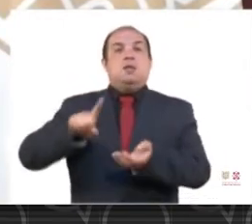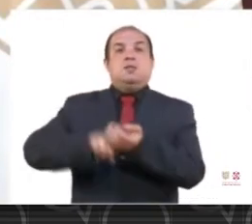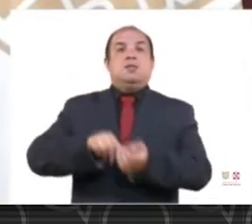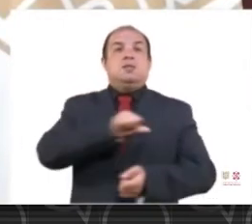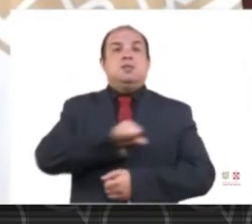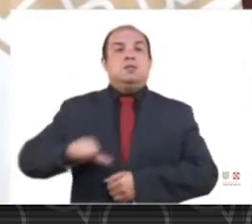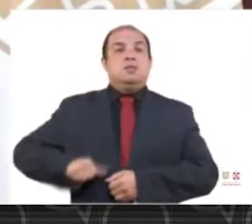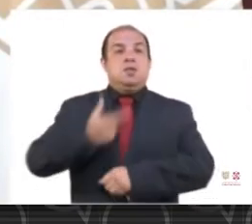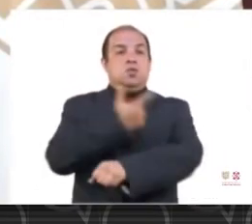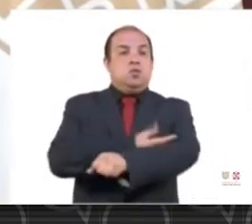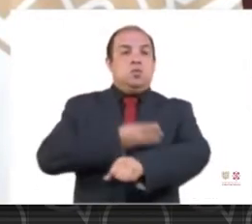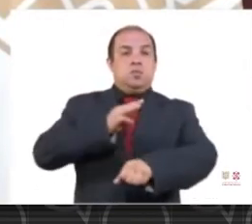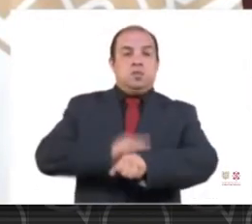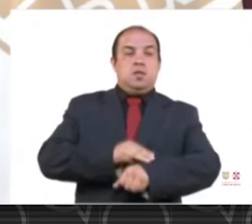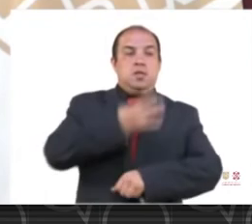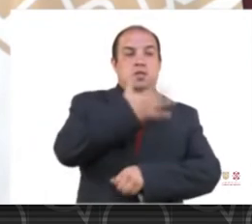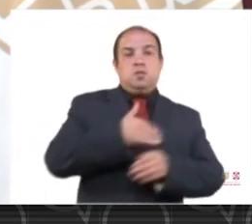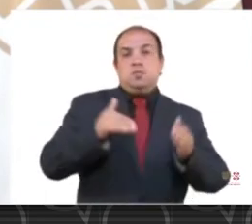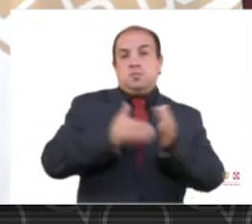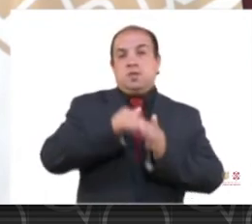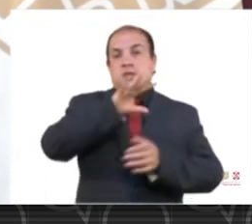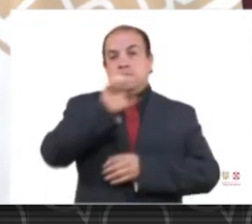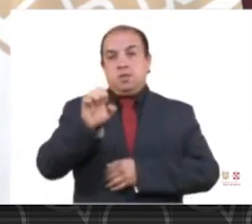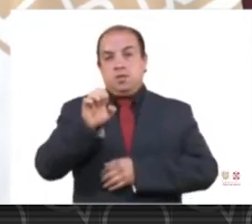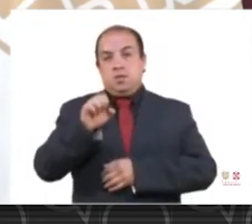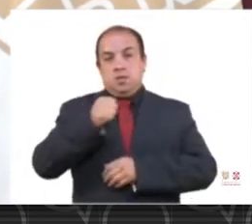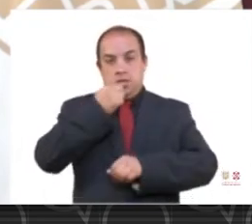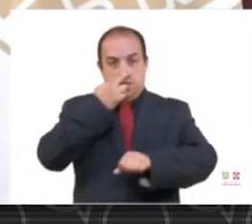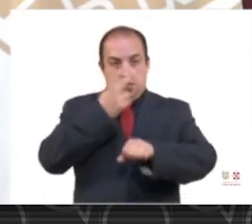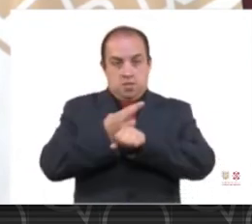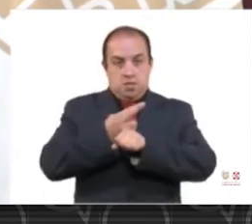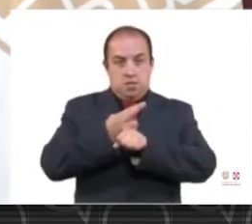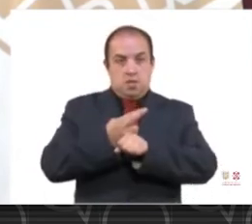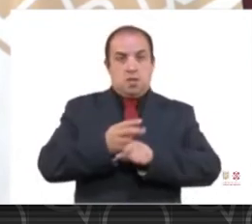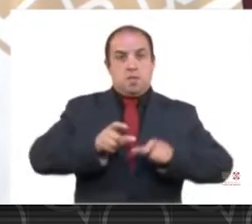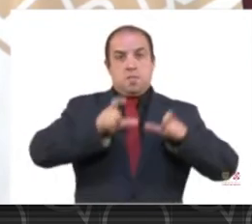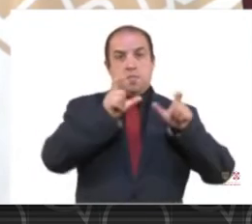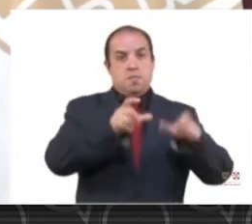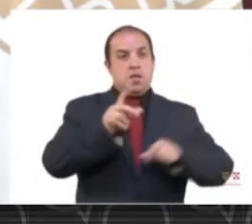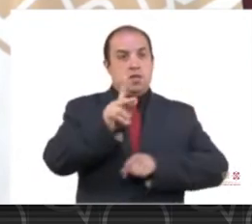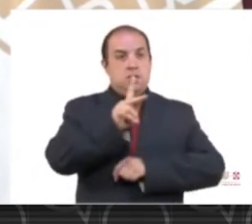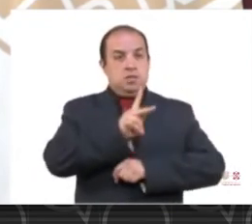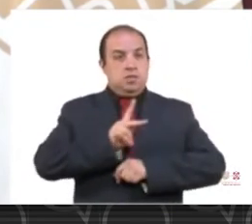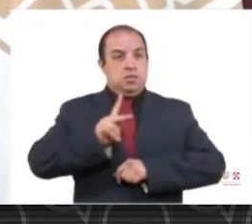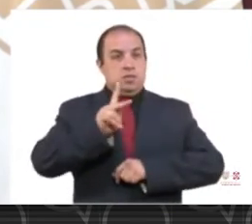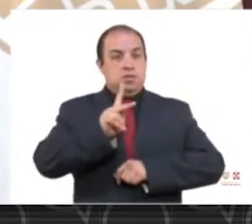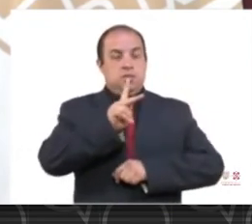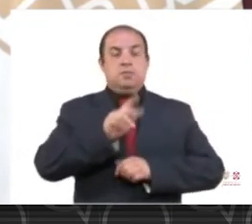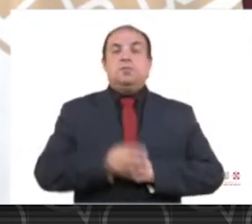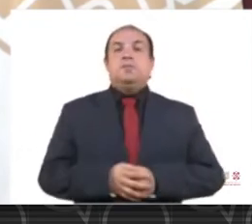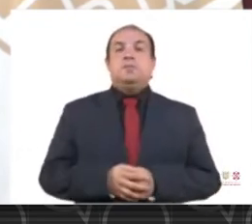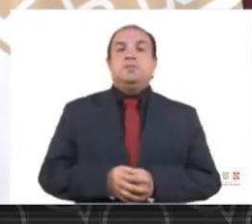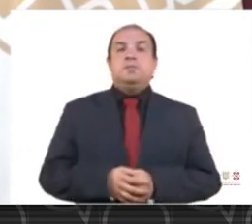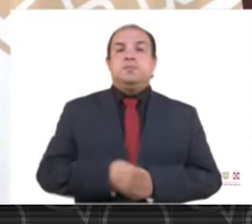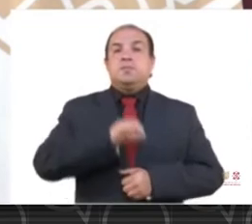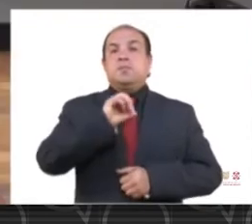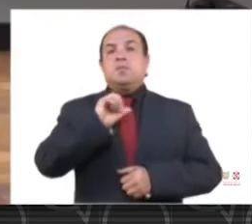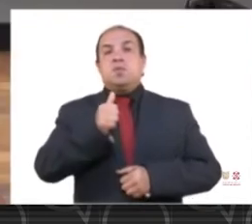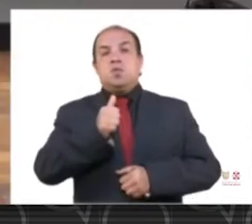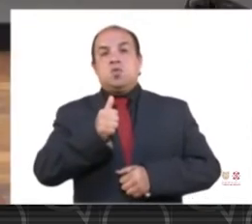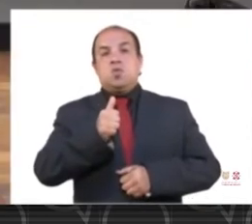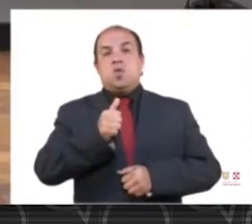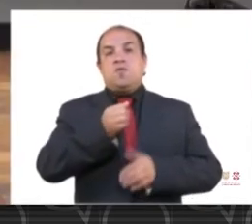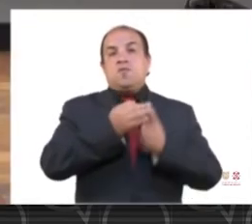y aproximadamente 5.500 de la Secretaría de Seguridad Ciudadana y el resto de las demás